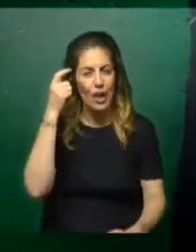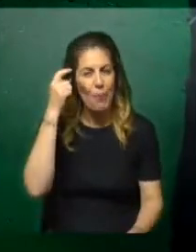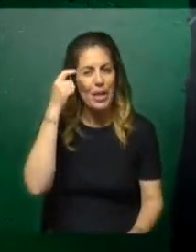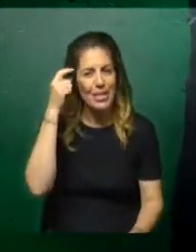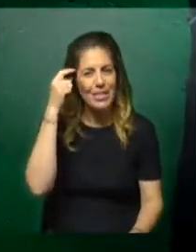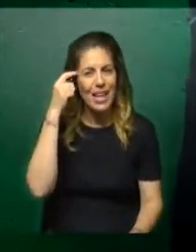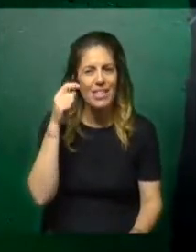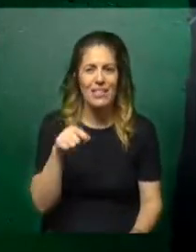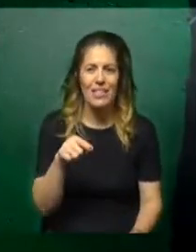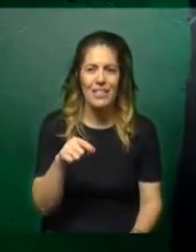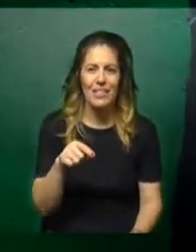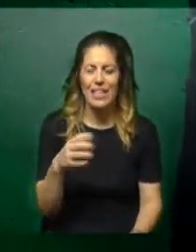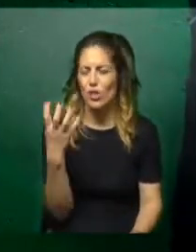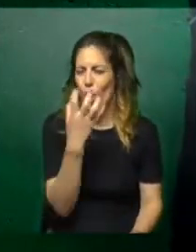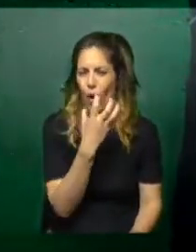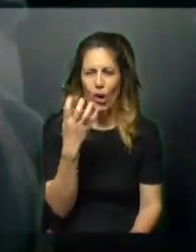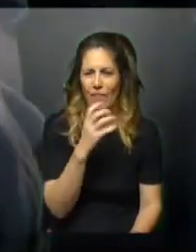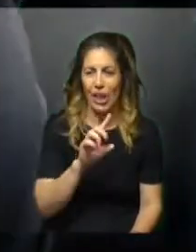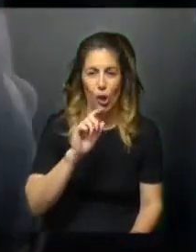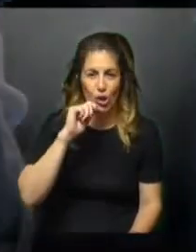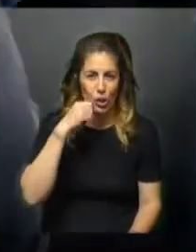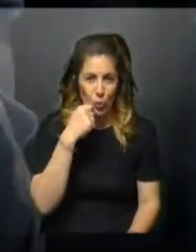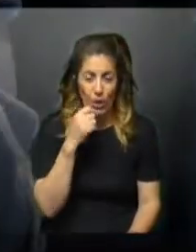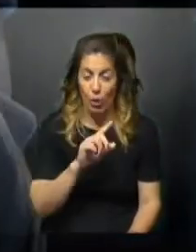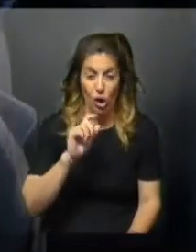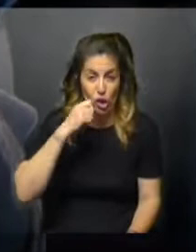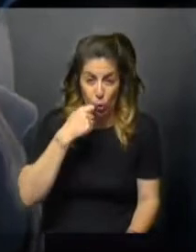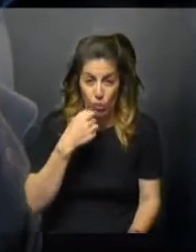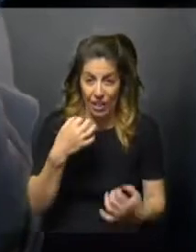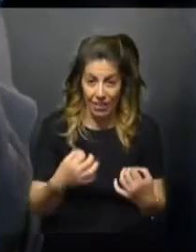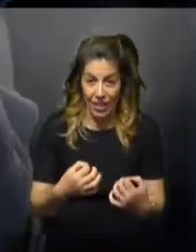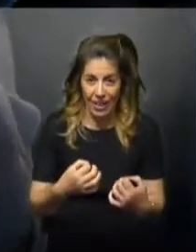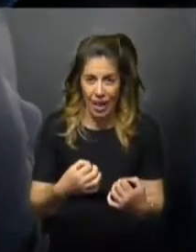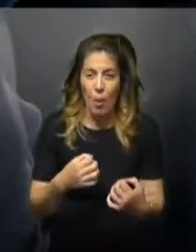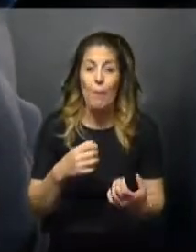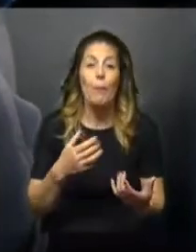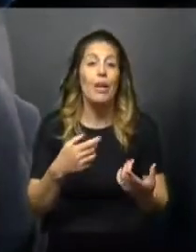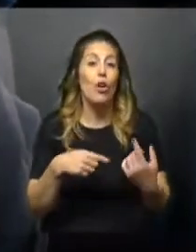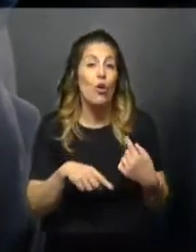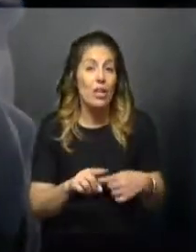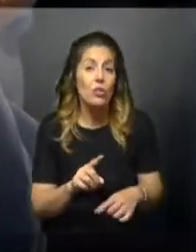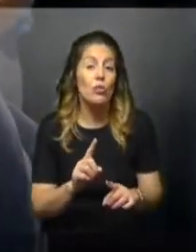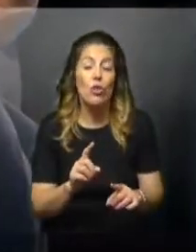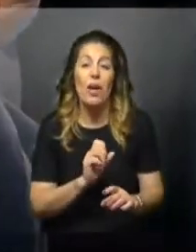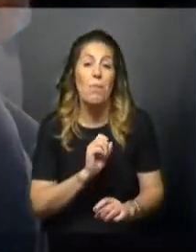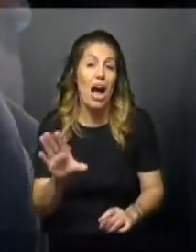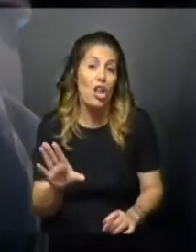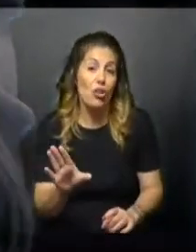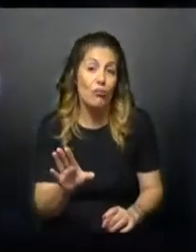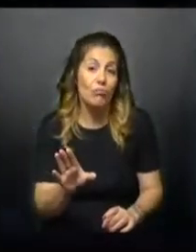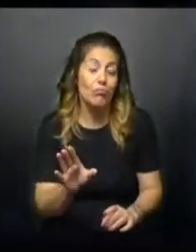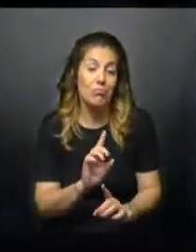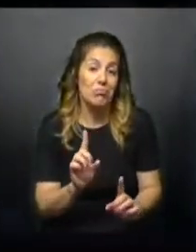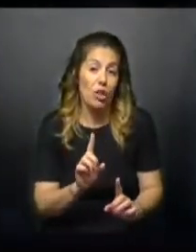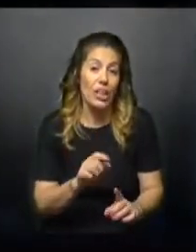que es horrible o que no te gusta porque no te gusta de repente pero no eso no quiere no quiere decir que sea malo y